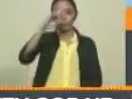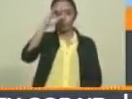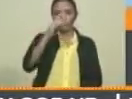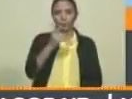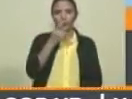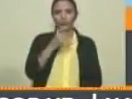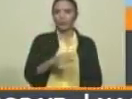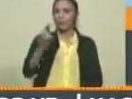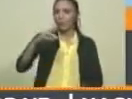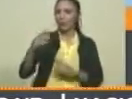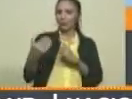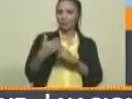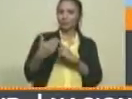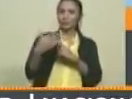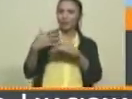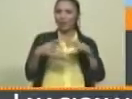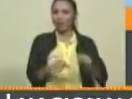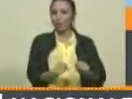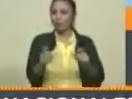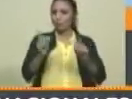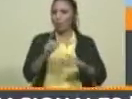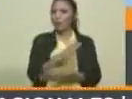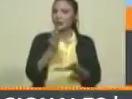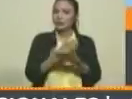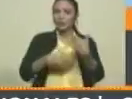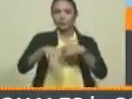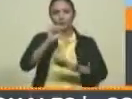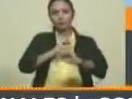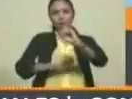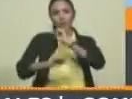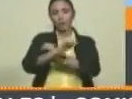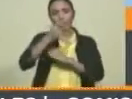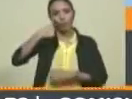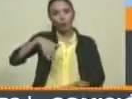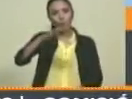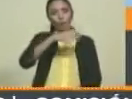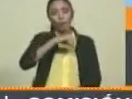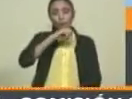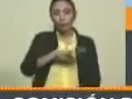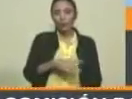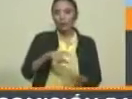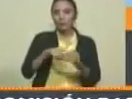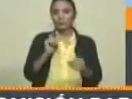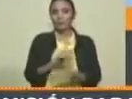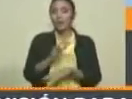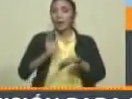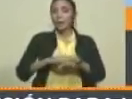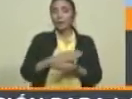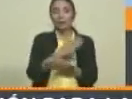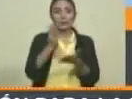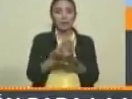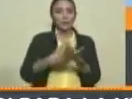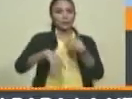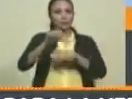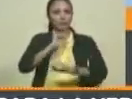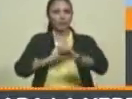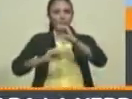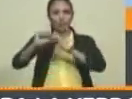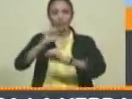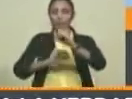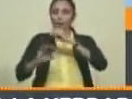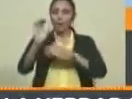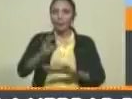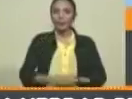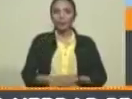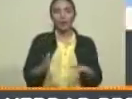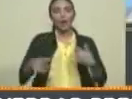las amenazas imperialistas y luchó por su pueblo y pasó a la historia, porque los que luchan valientemente pasan a la historia,